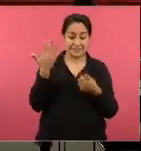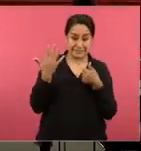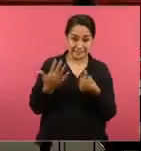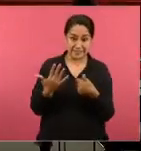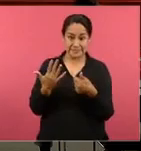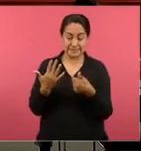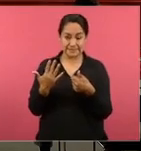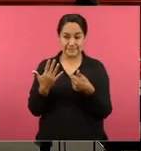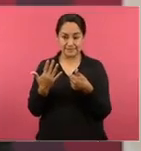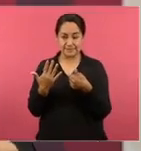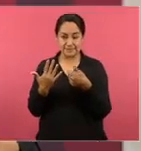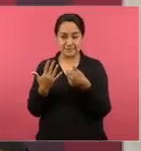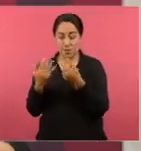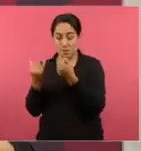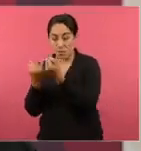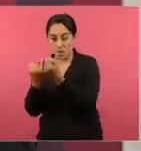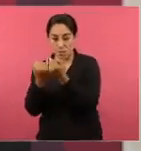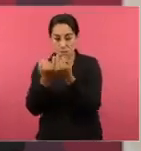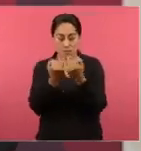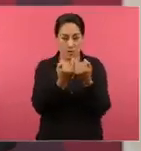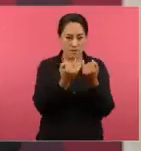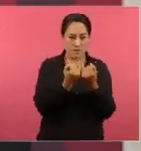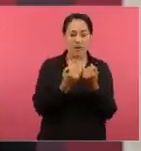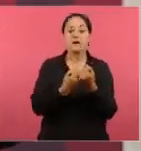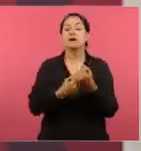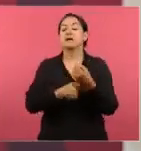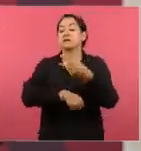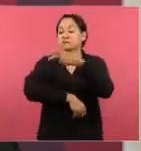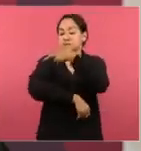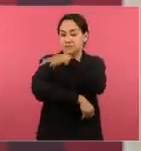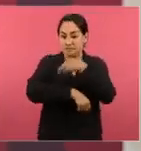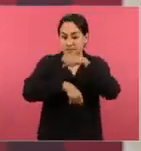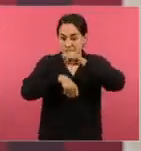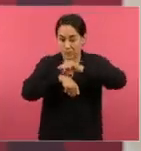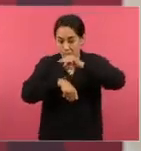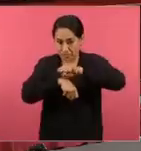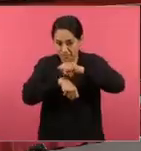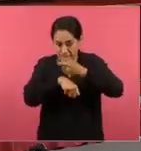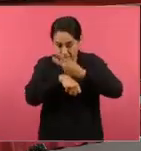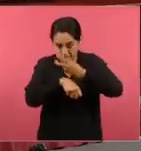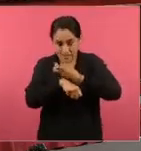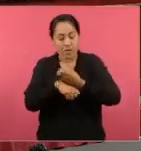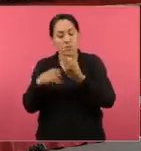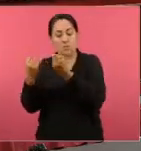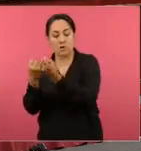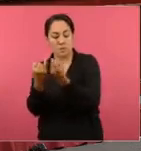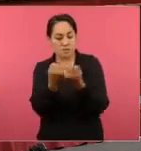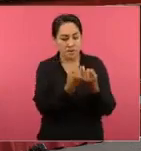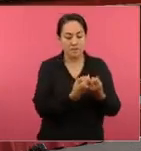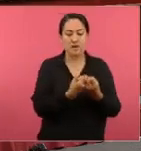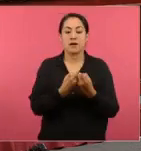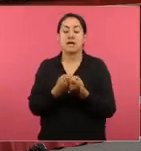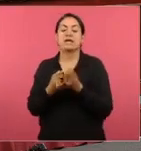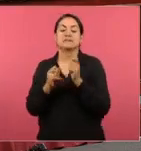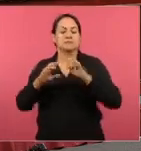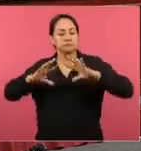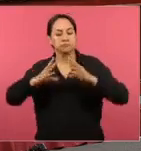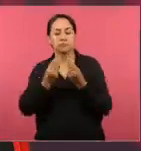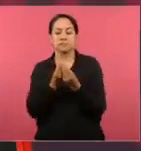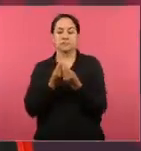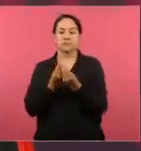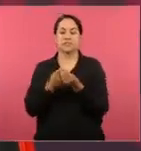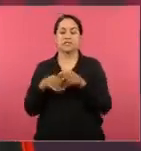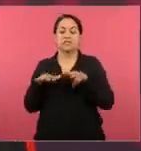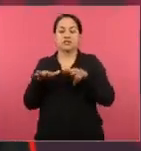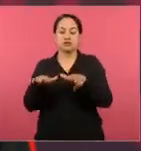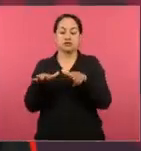Igualitos, pero en segundo, iguales, pero en tercero. Son 18 libros para todo el ciclo, más